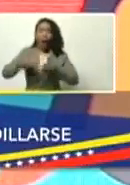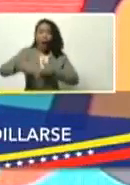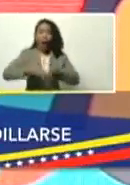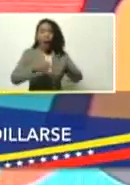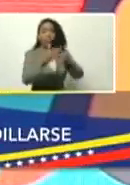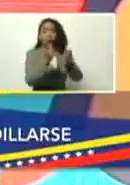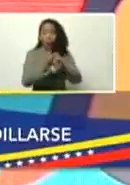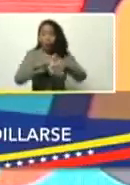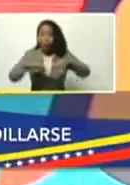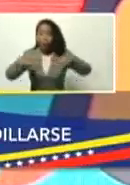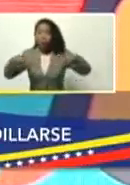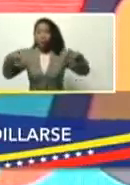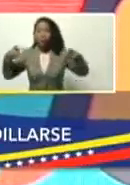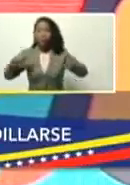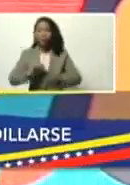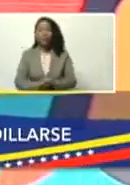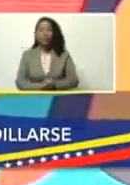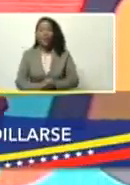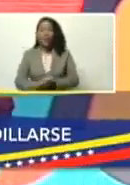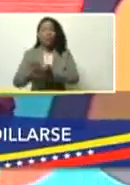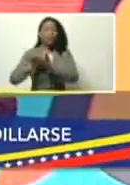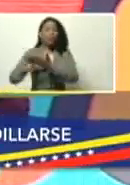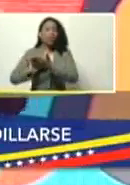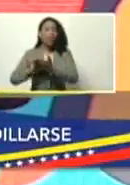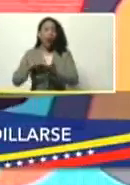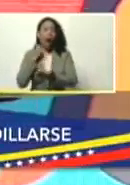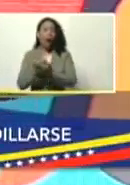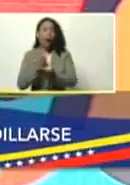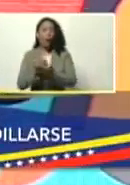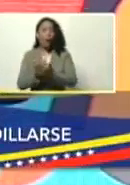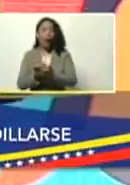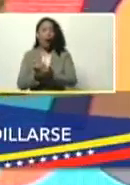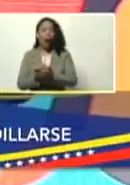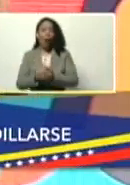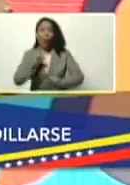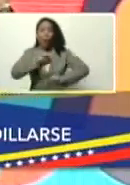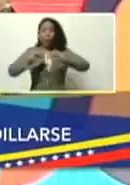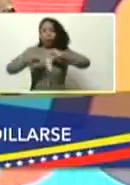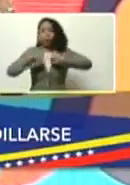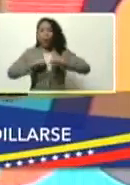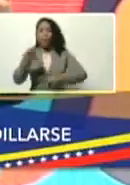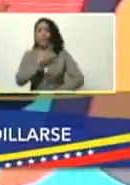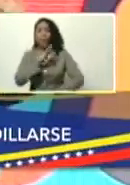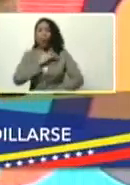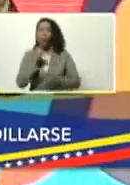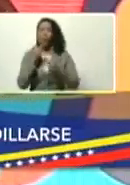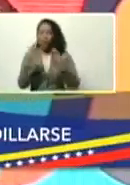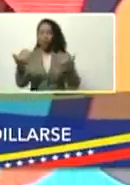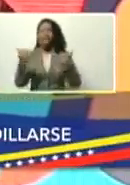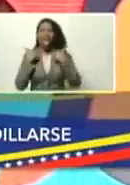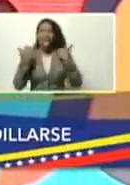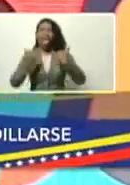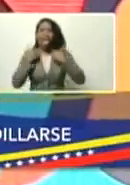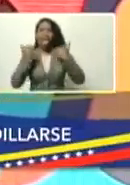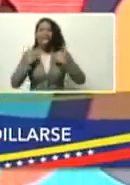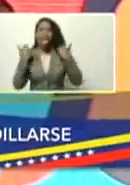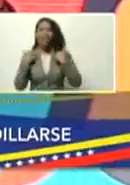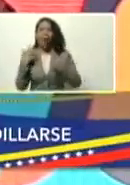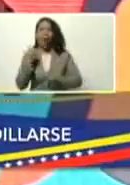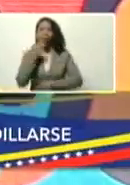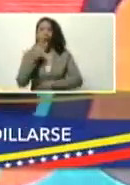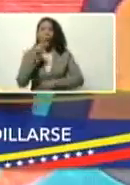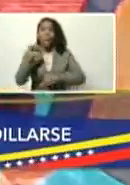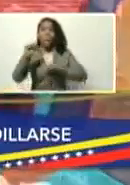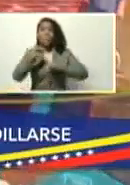de crecimiento y recuperación económica con motores propios? ¿Cuánto nos ha costado con